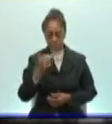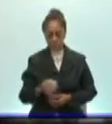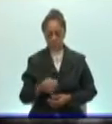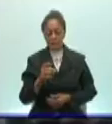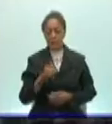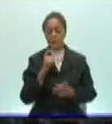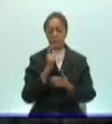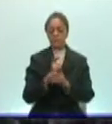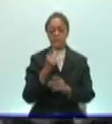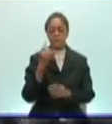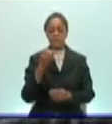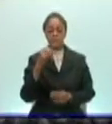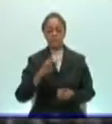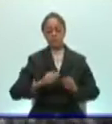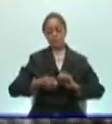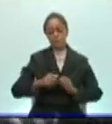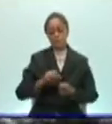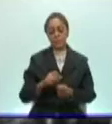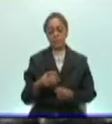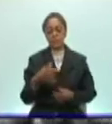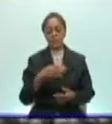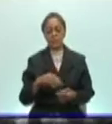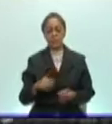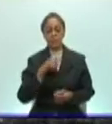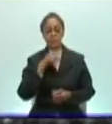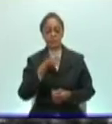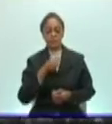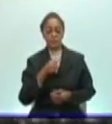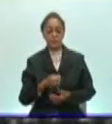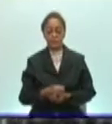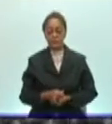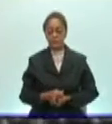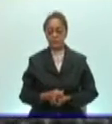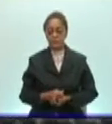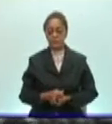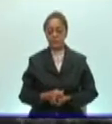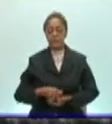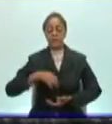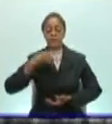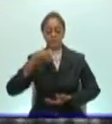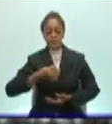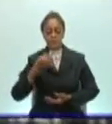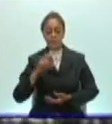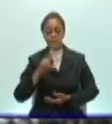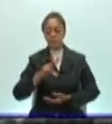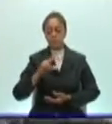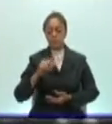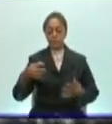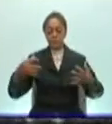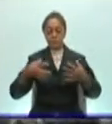la primera campaña manipuladora de los medios de difusión. Se expresa un nuevo tipo de